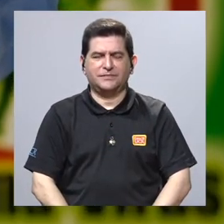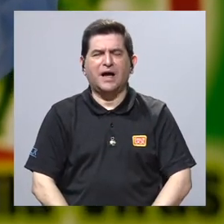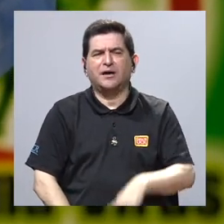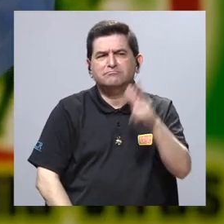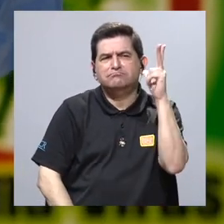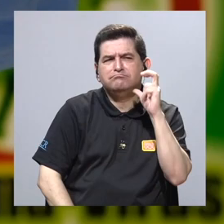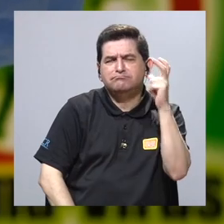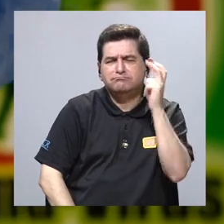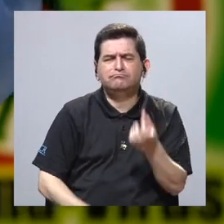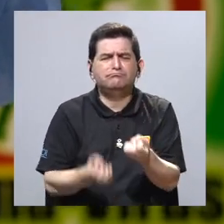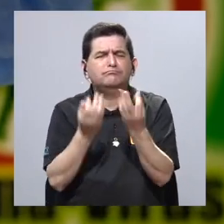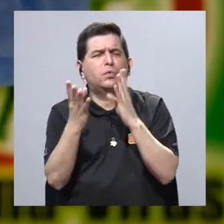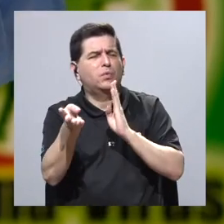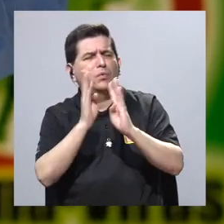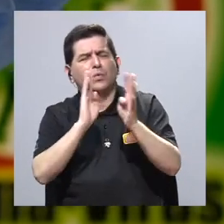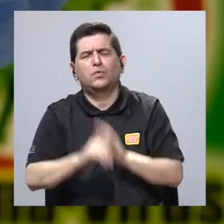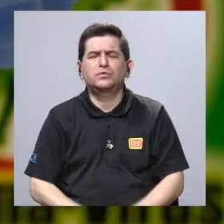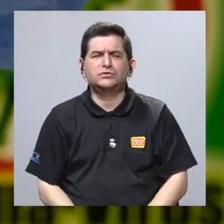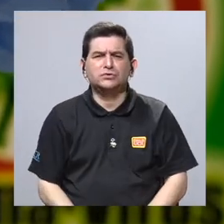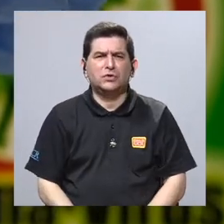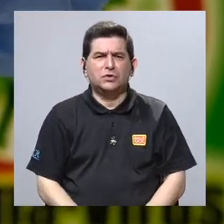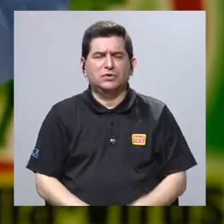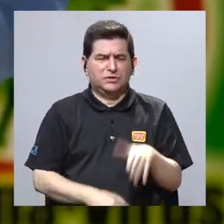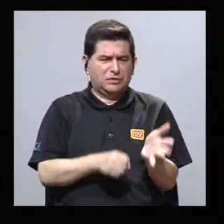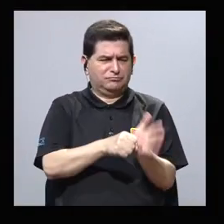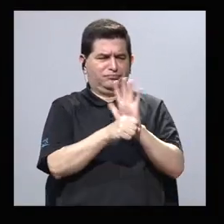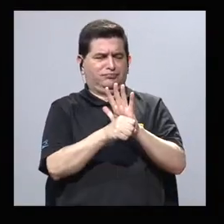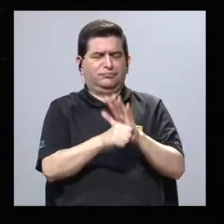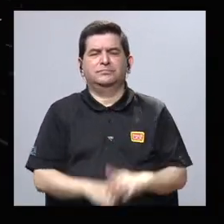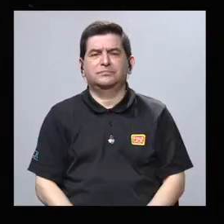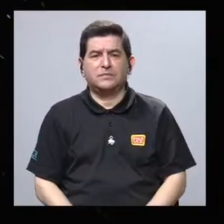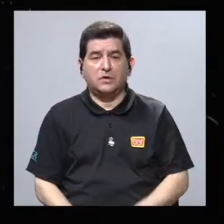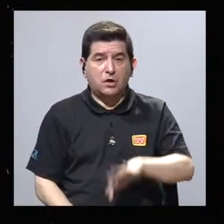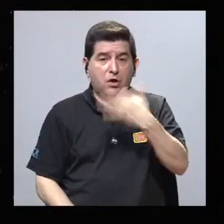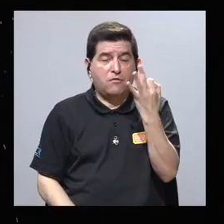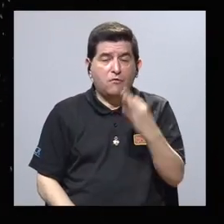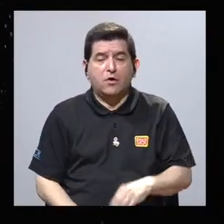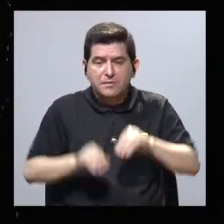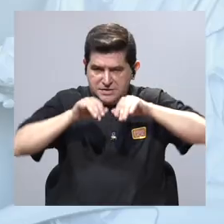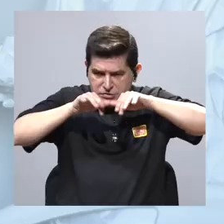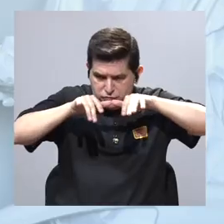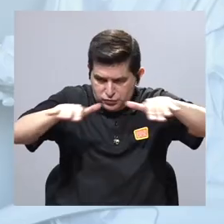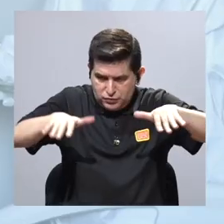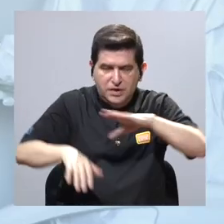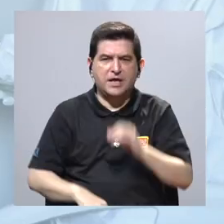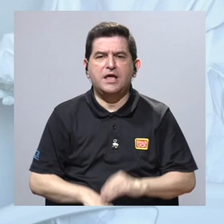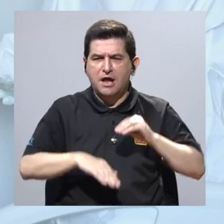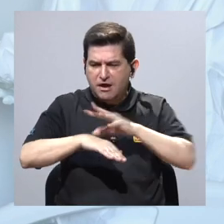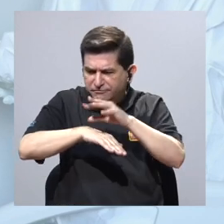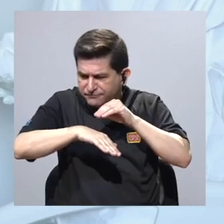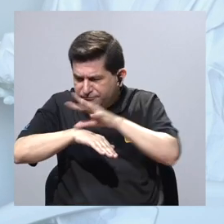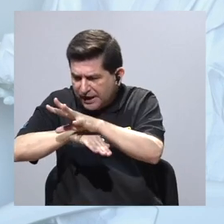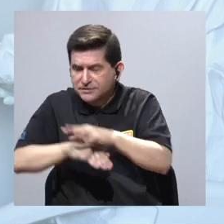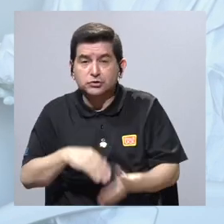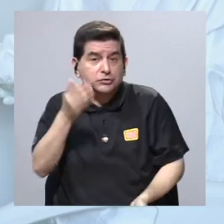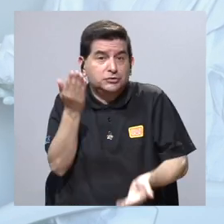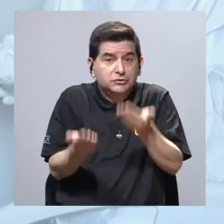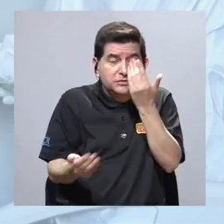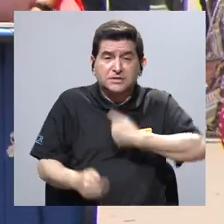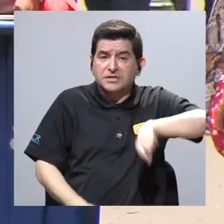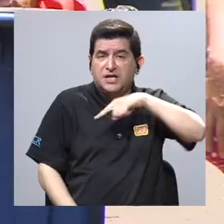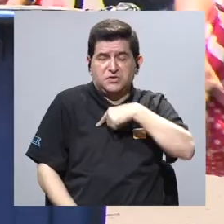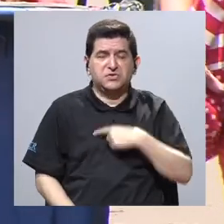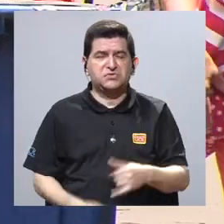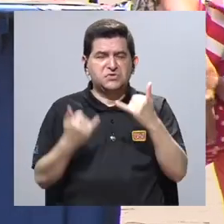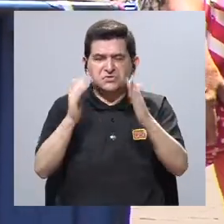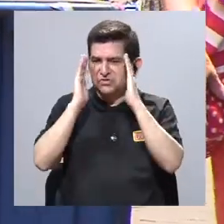Y es que hemos escuchado hablar tanto sobre COVID-19, sus vías de contagio y sus efectos que quizás